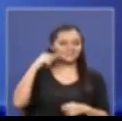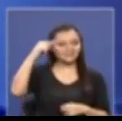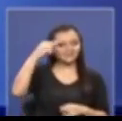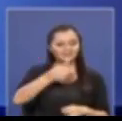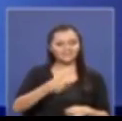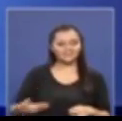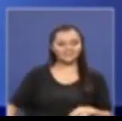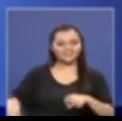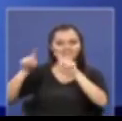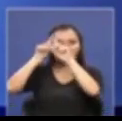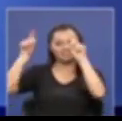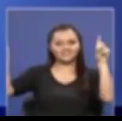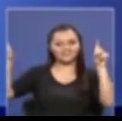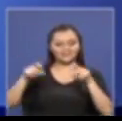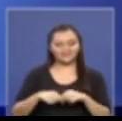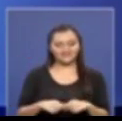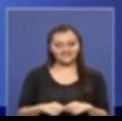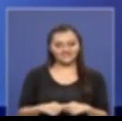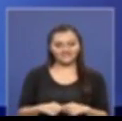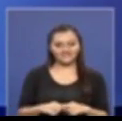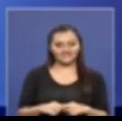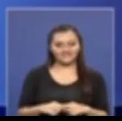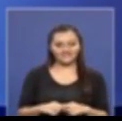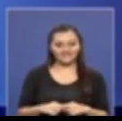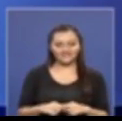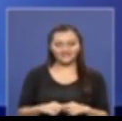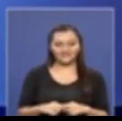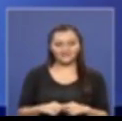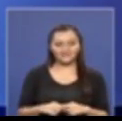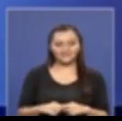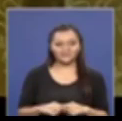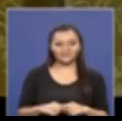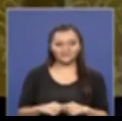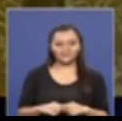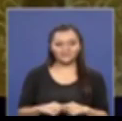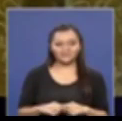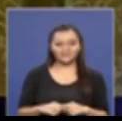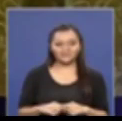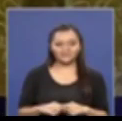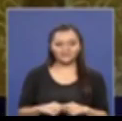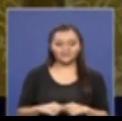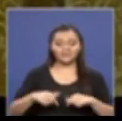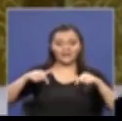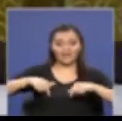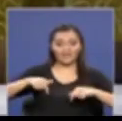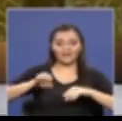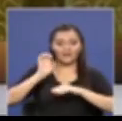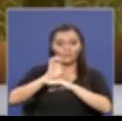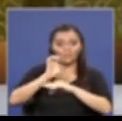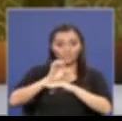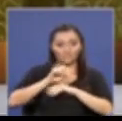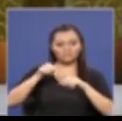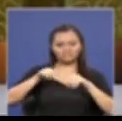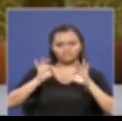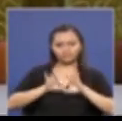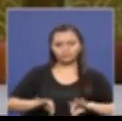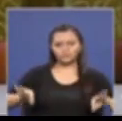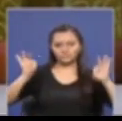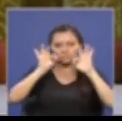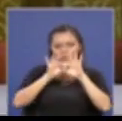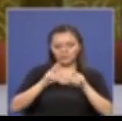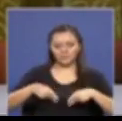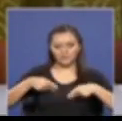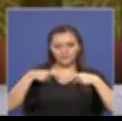Rafael Correa Delgado, presidente constitucional del Ecuador. En el Ecuador tenemos una importante colonia